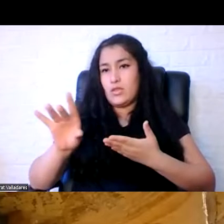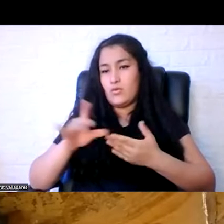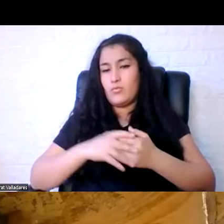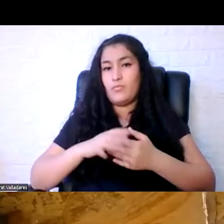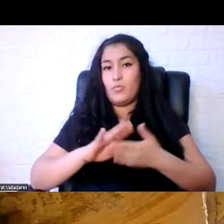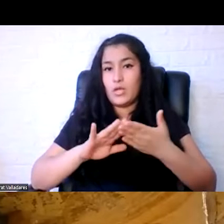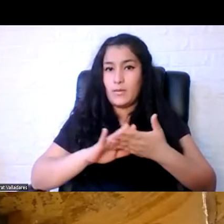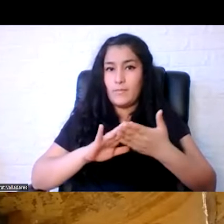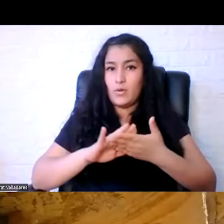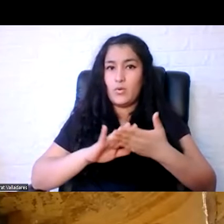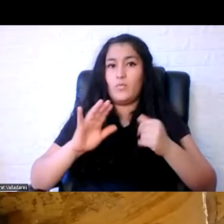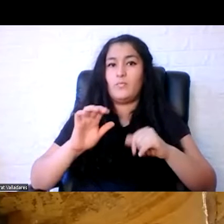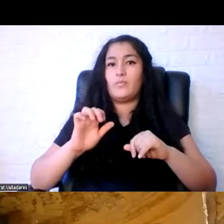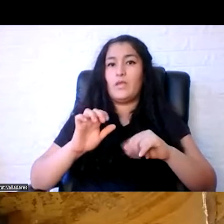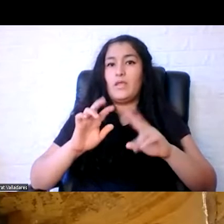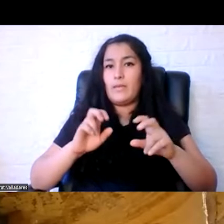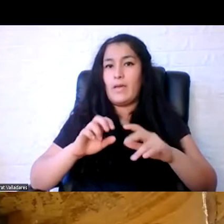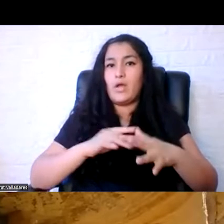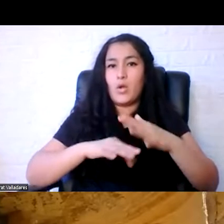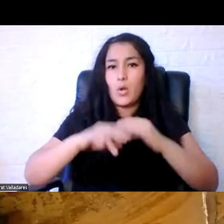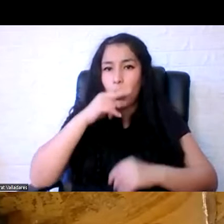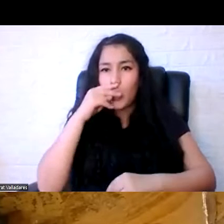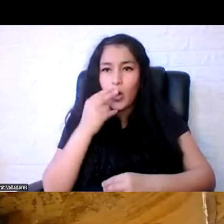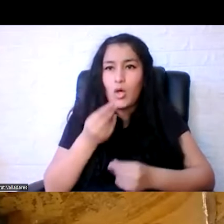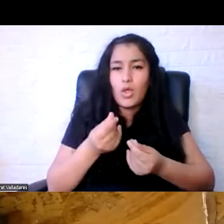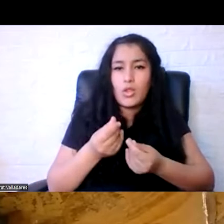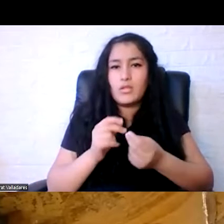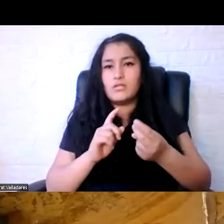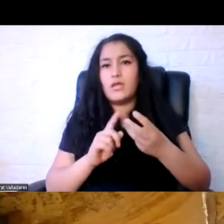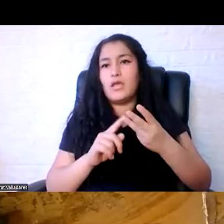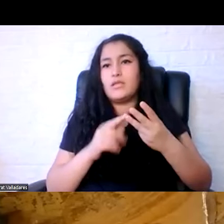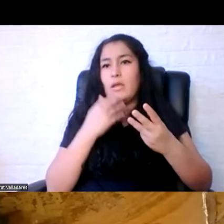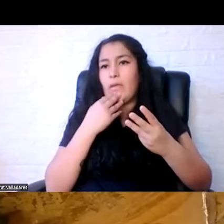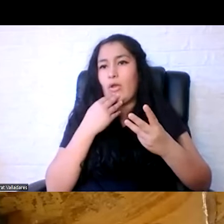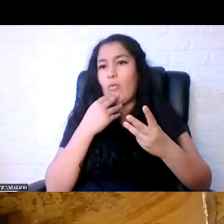estigma y con codicia y con influyentismo, ¿sí?